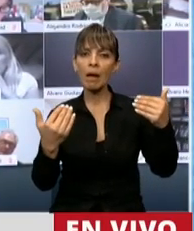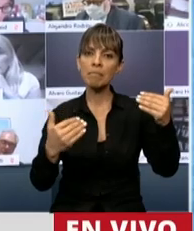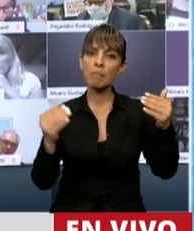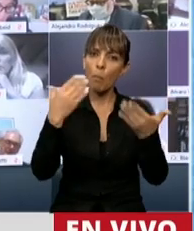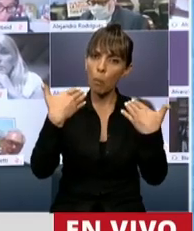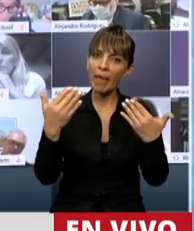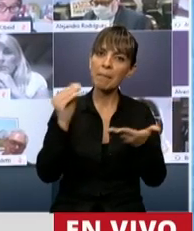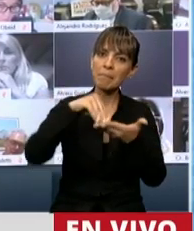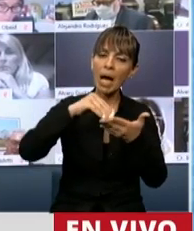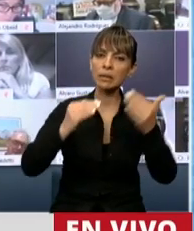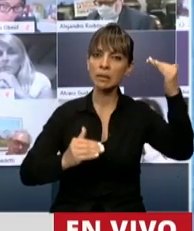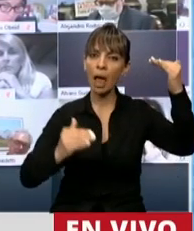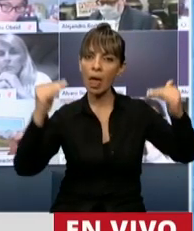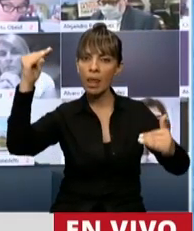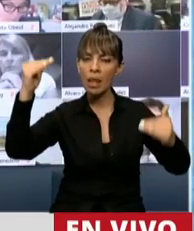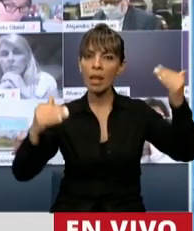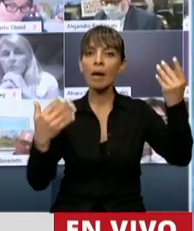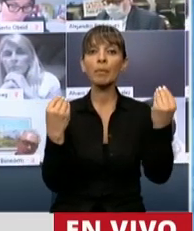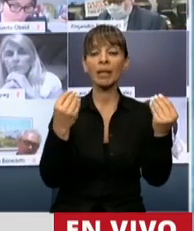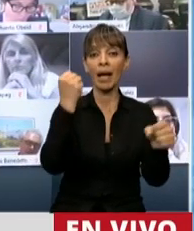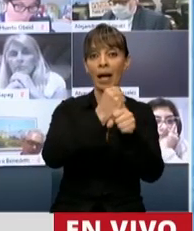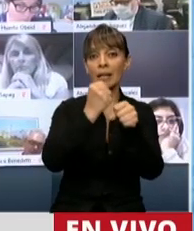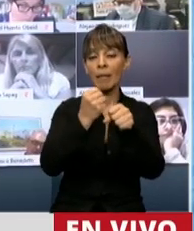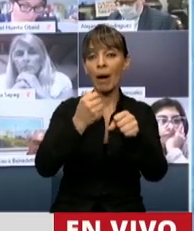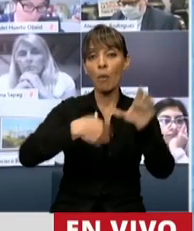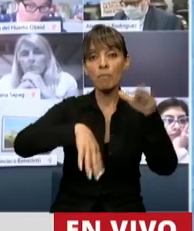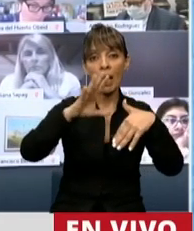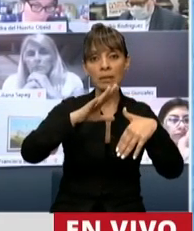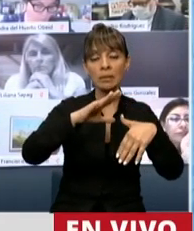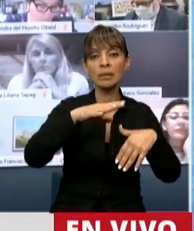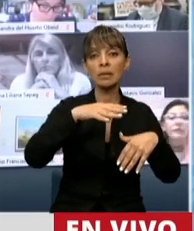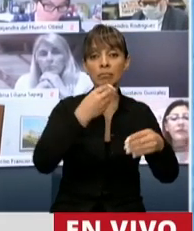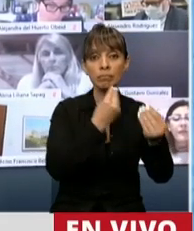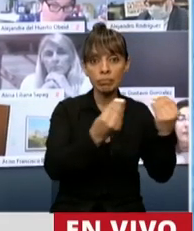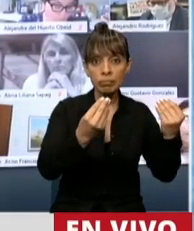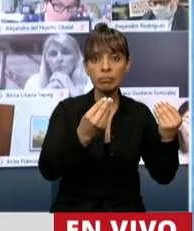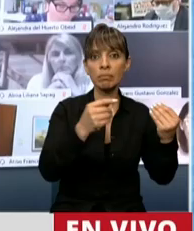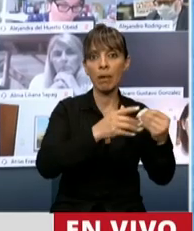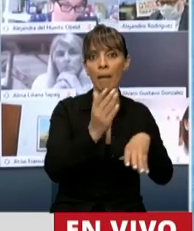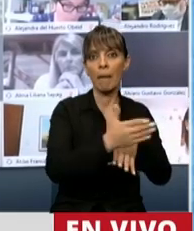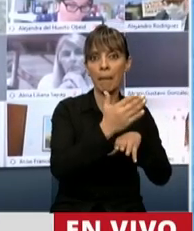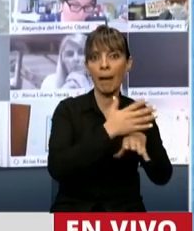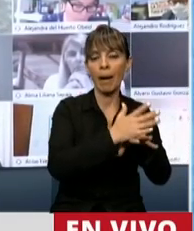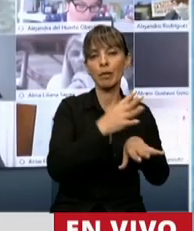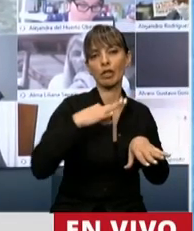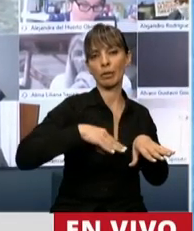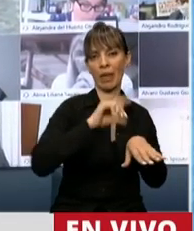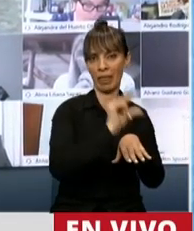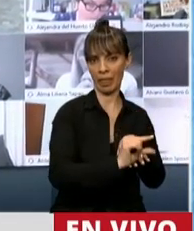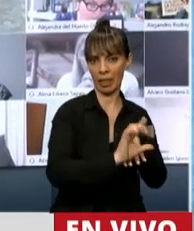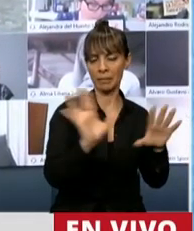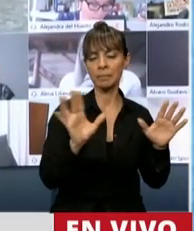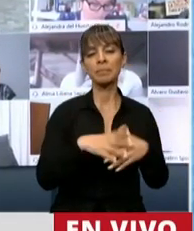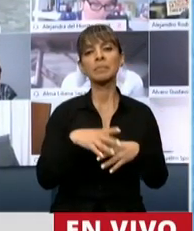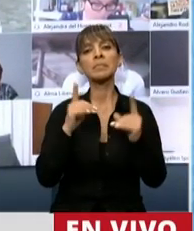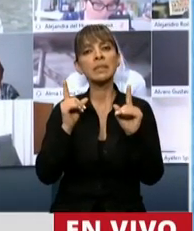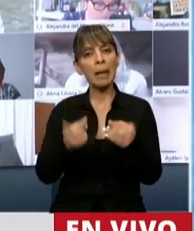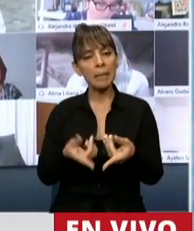largo plazo, ya que el empleo se concentra en sectores de baja productividad y por lo tanto de reducido salario. No obstante